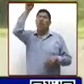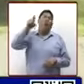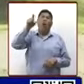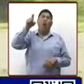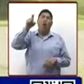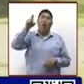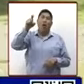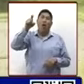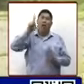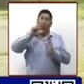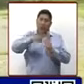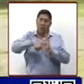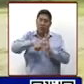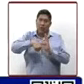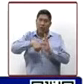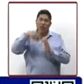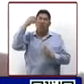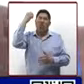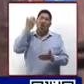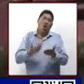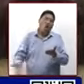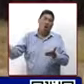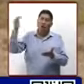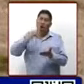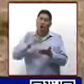y posteriormente, él es quemado.